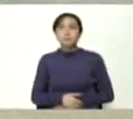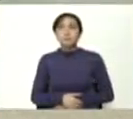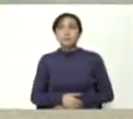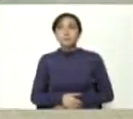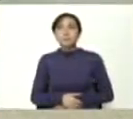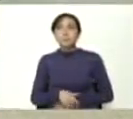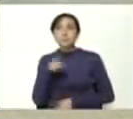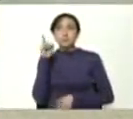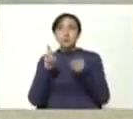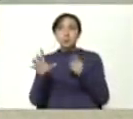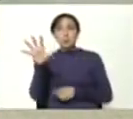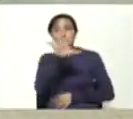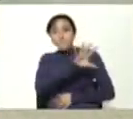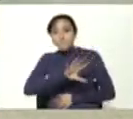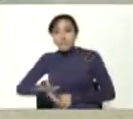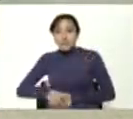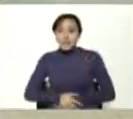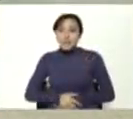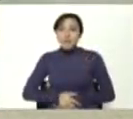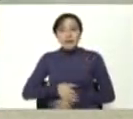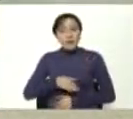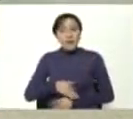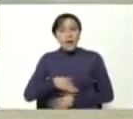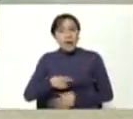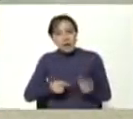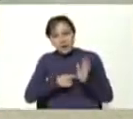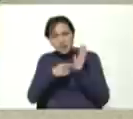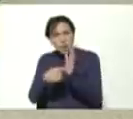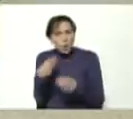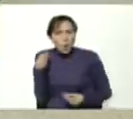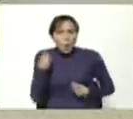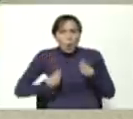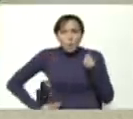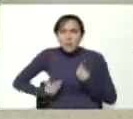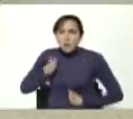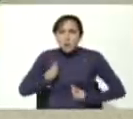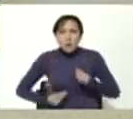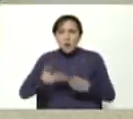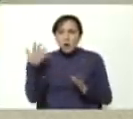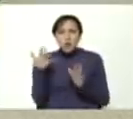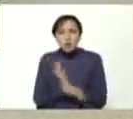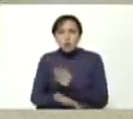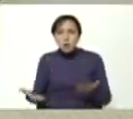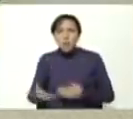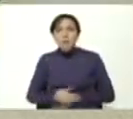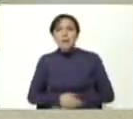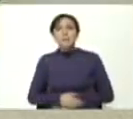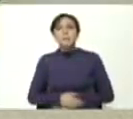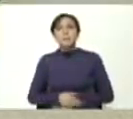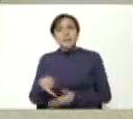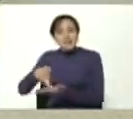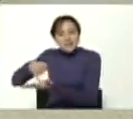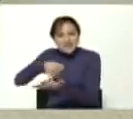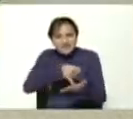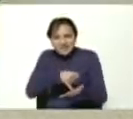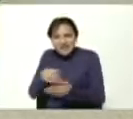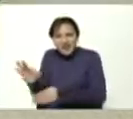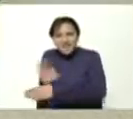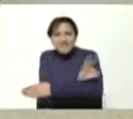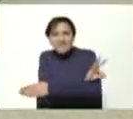algunos países ya han expresado su profunda preocupación debido a la inestabilidad